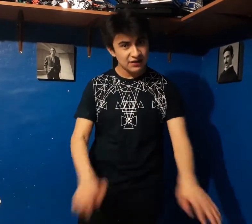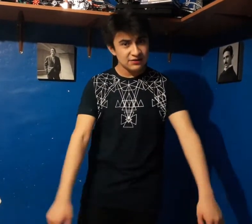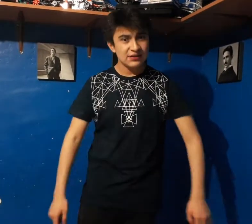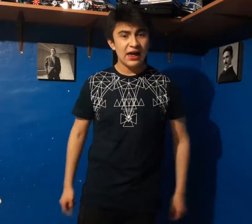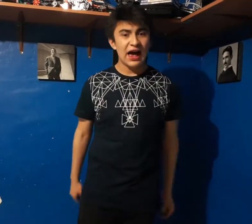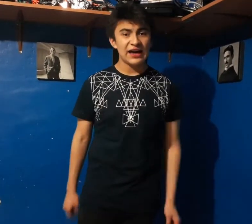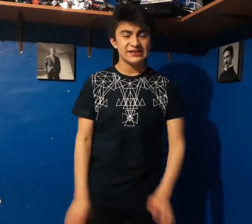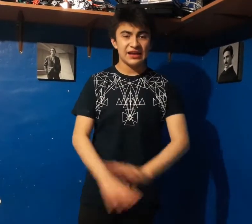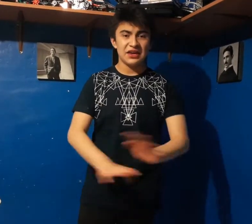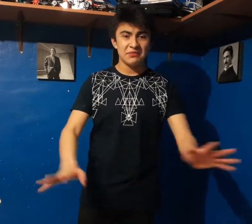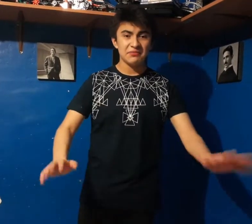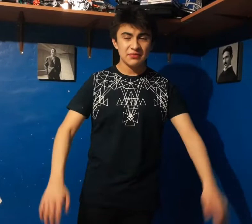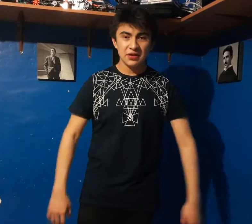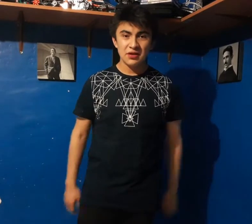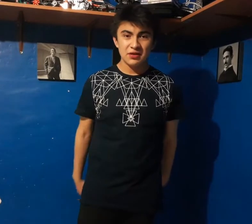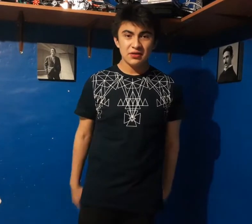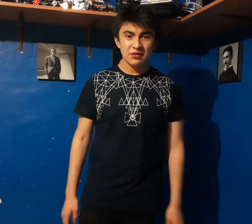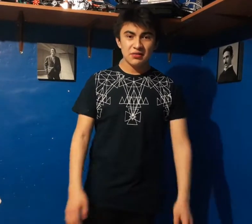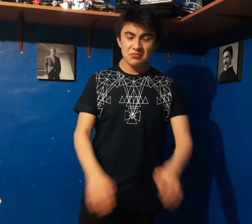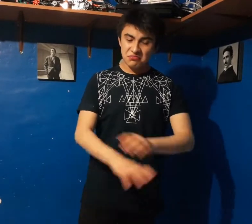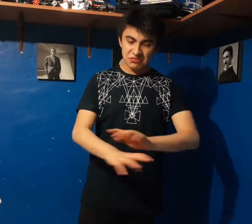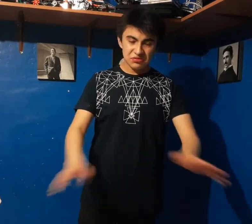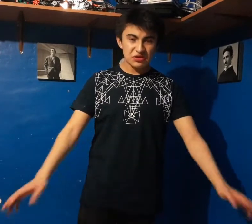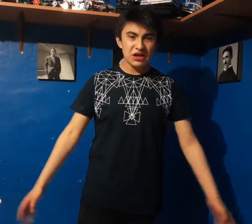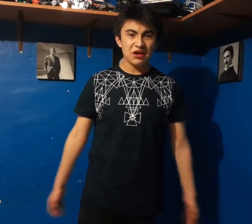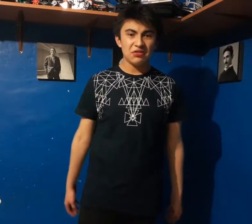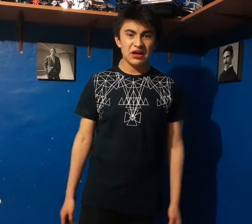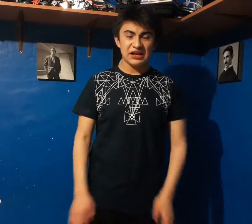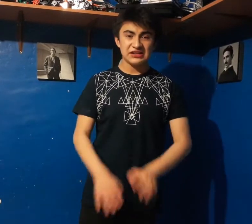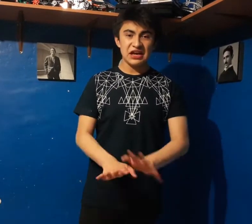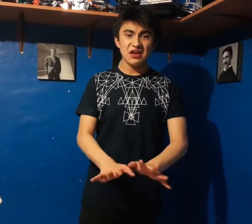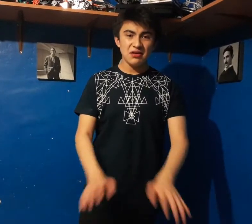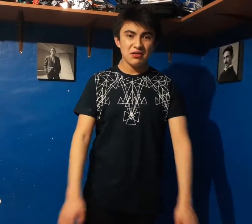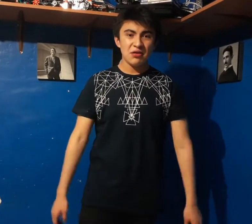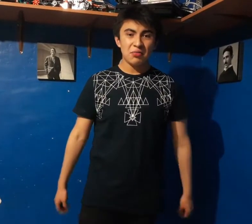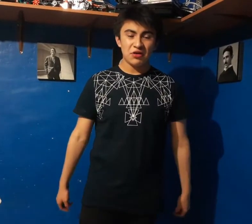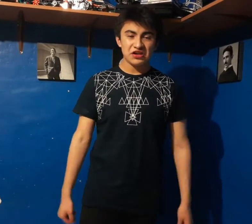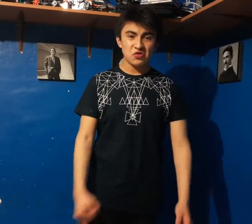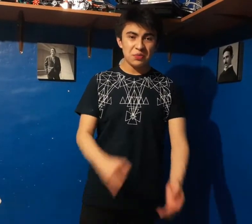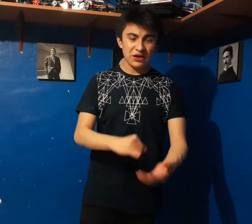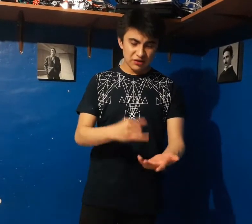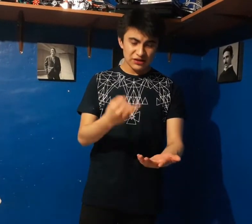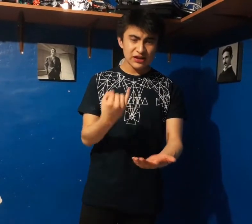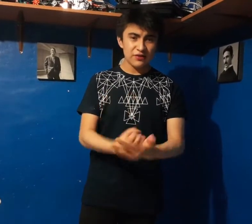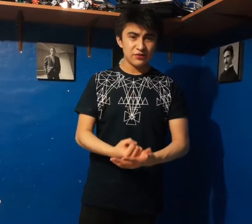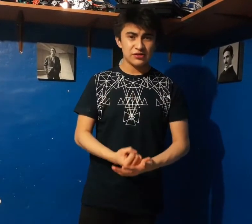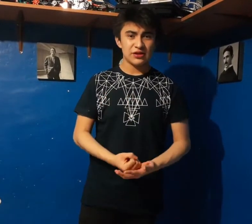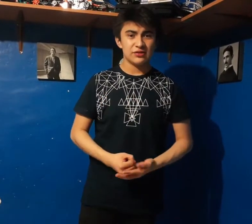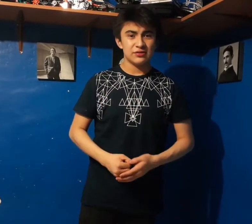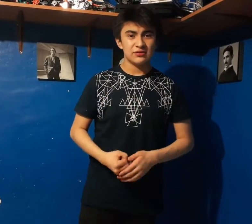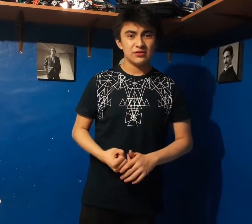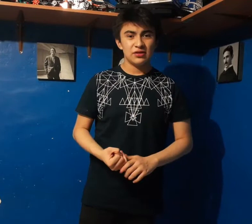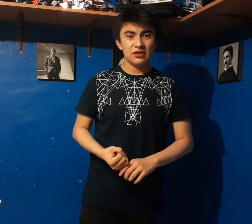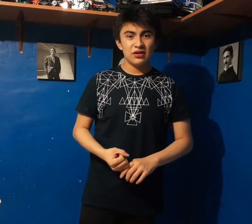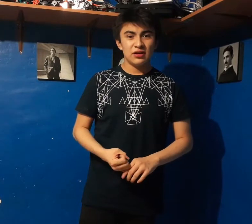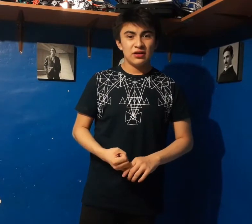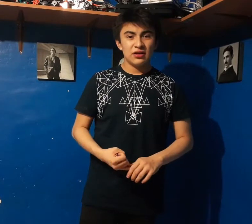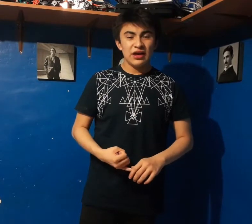va, hasta aquí, pues dijeron que hasta ahí, porque su plan no le estaba funcionando.